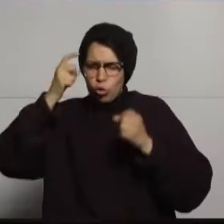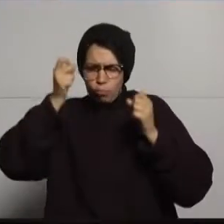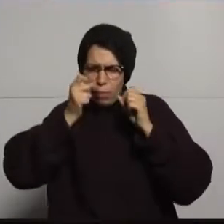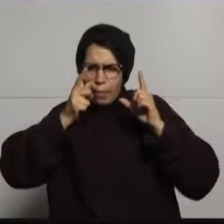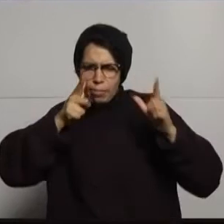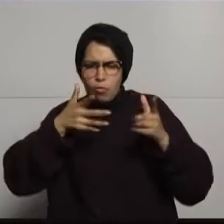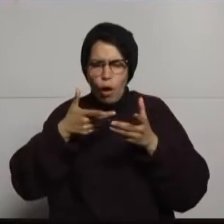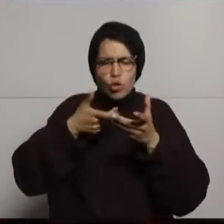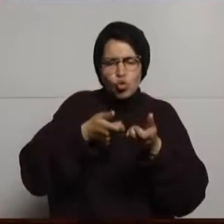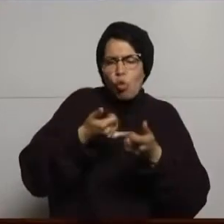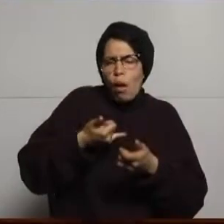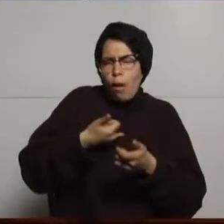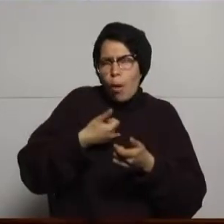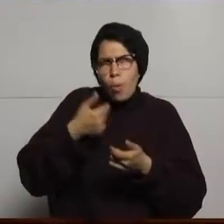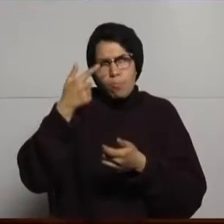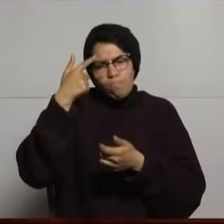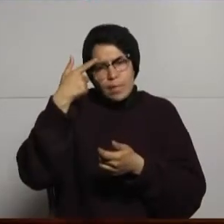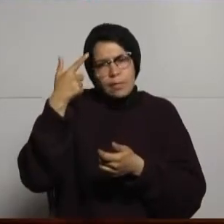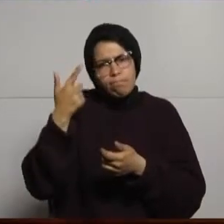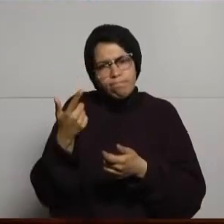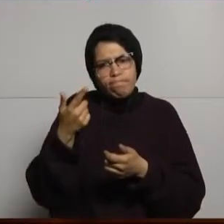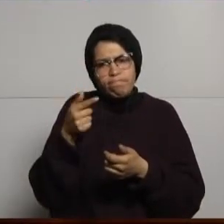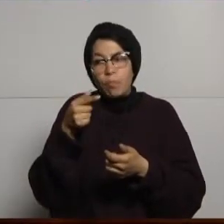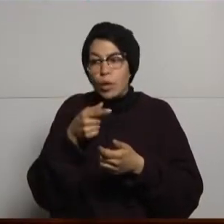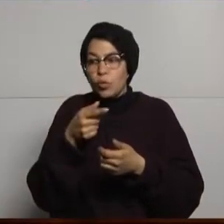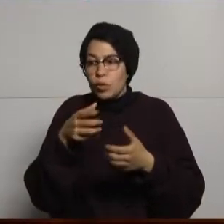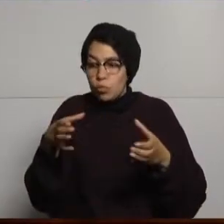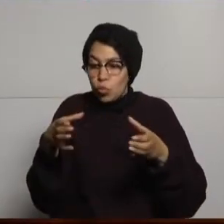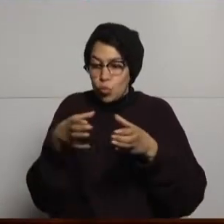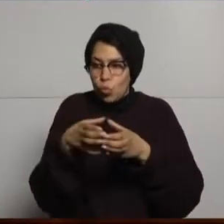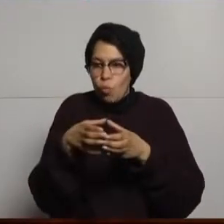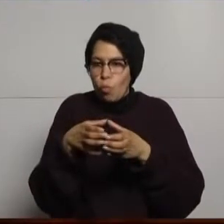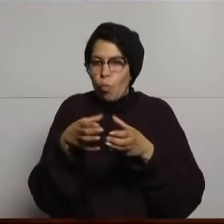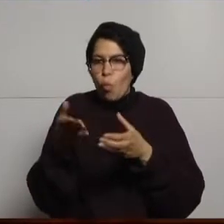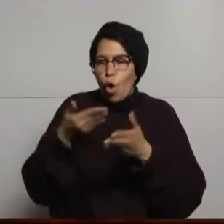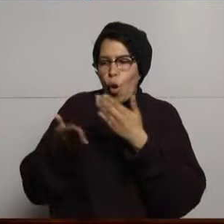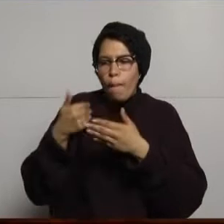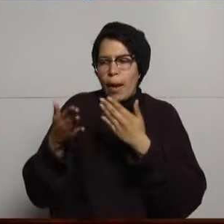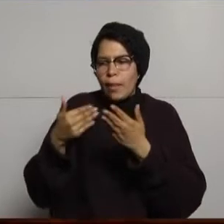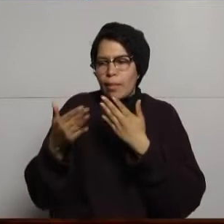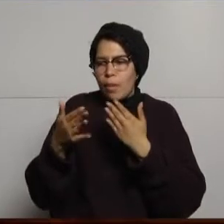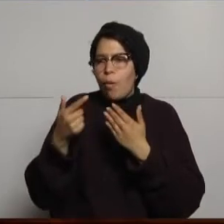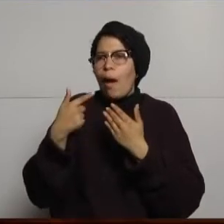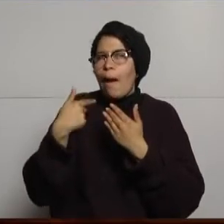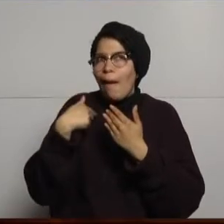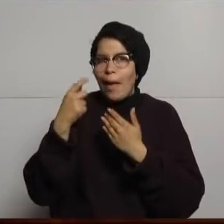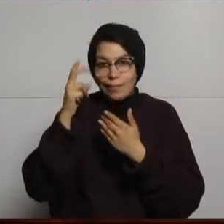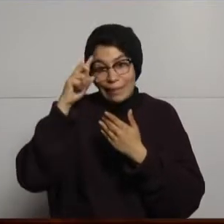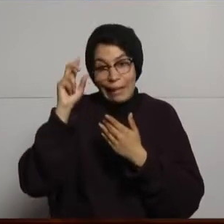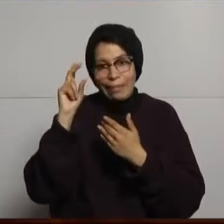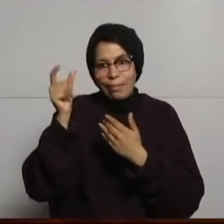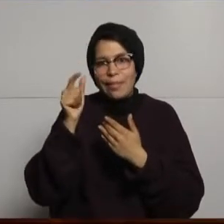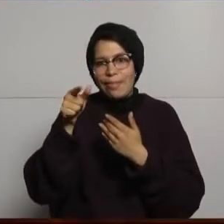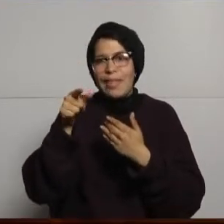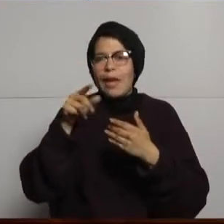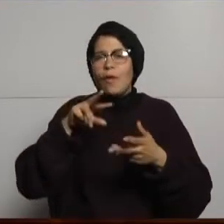ayudar. Y mientras un AVI nace, frena la curva de esa necesidad. Rápidamente,